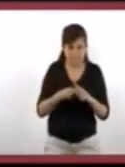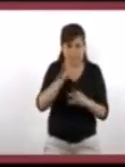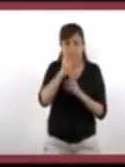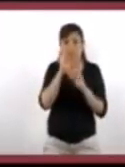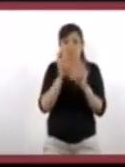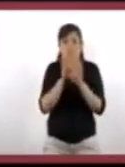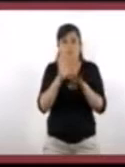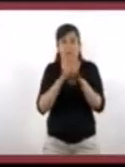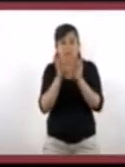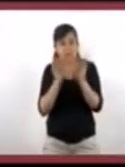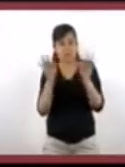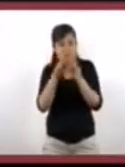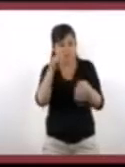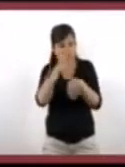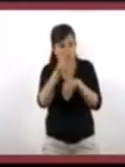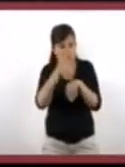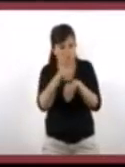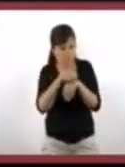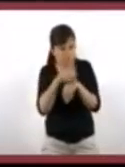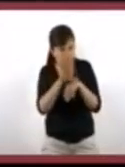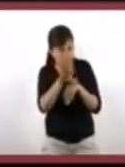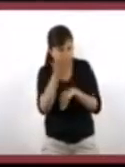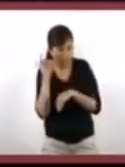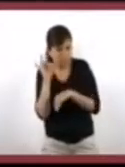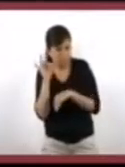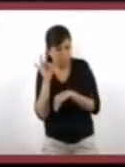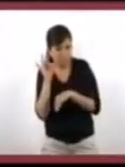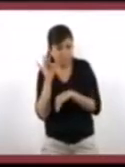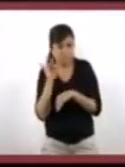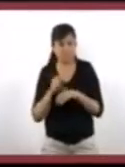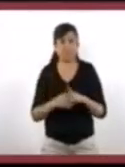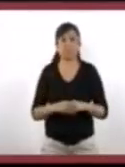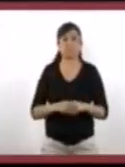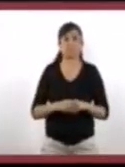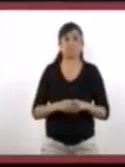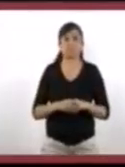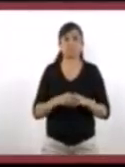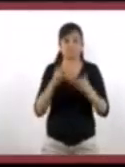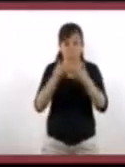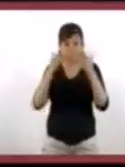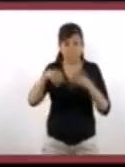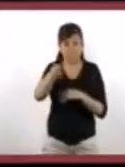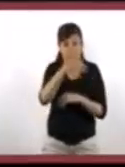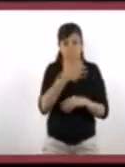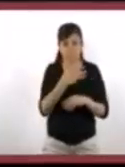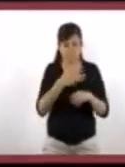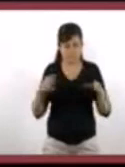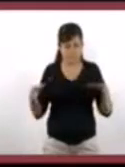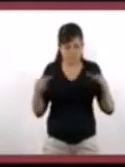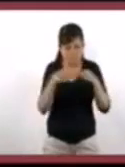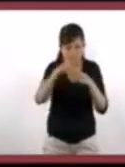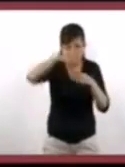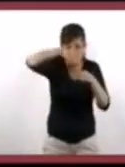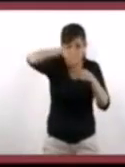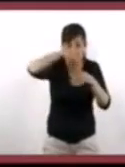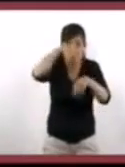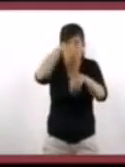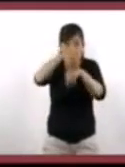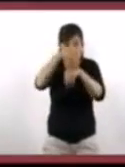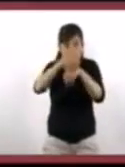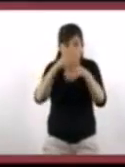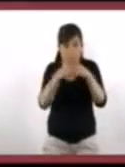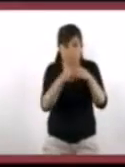tendencia central. Tendencia central. De nueva cuenta, tienes un conjunto de números que